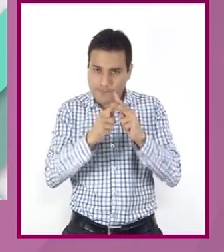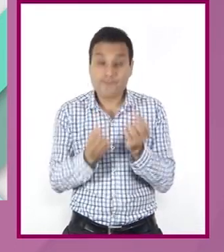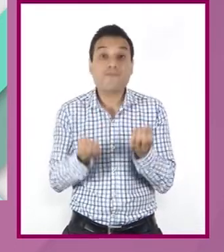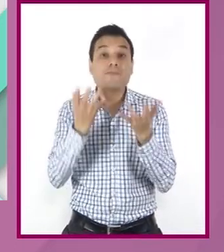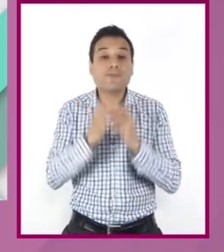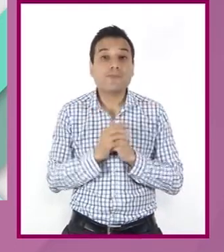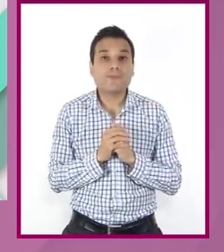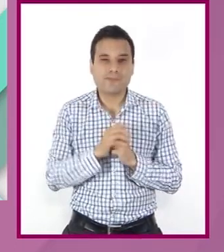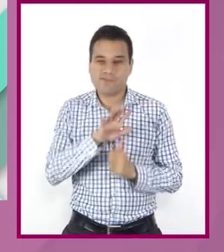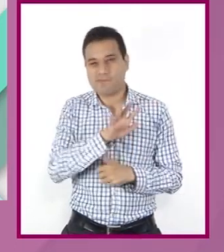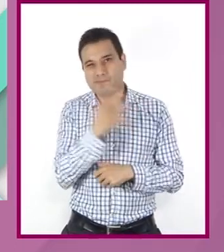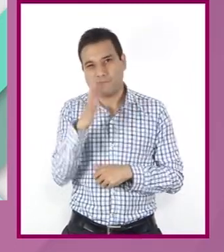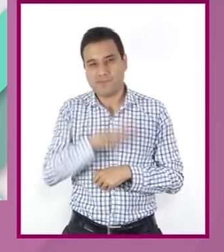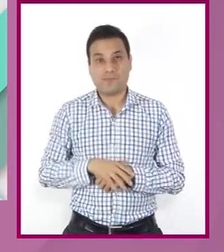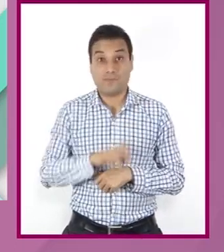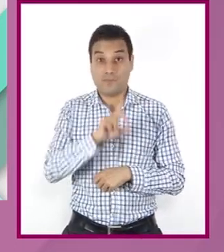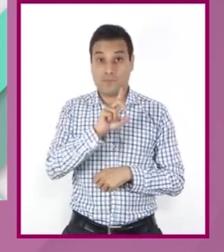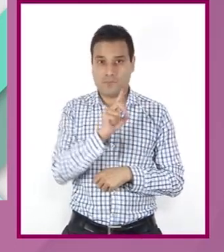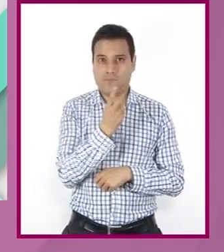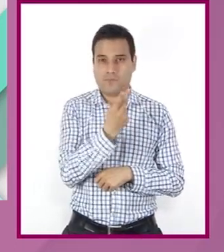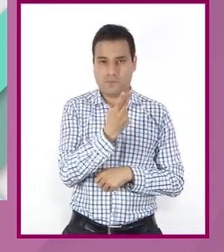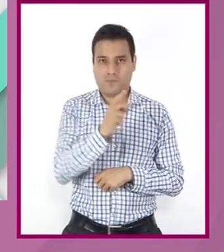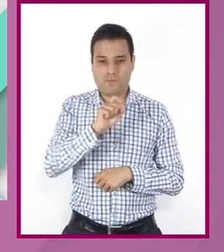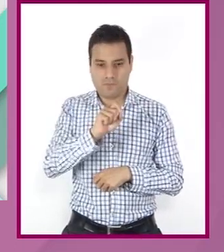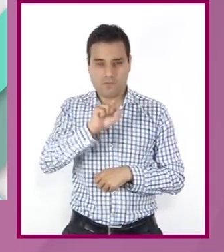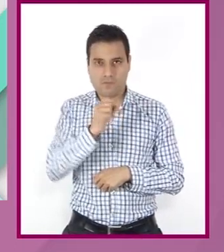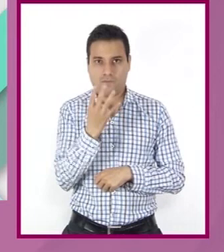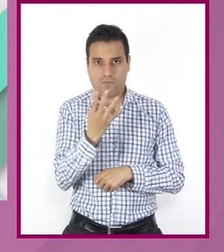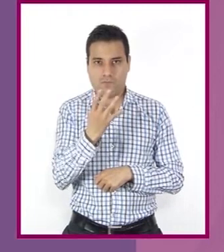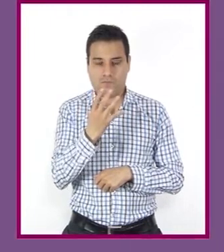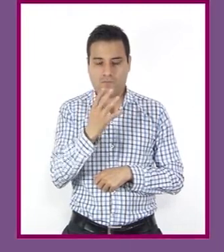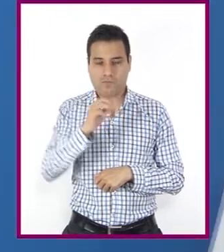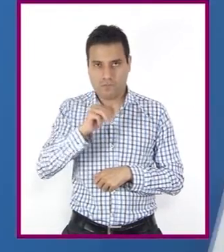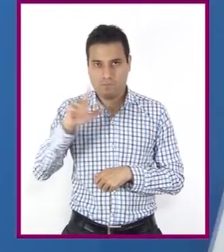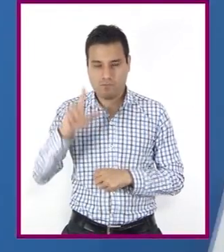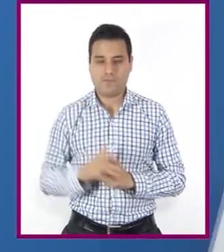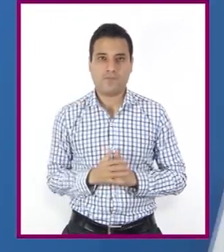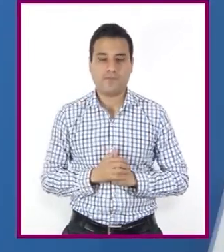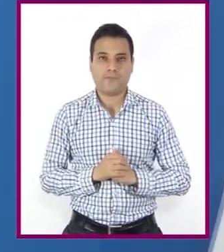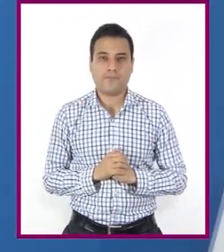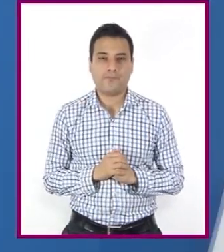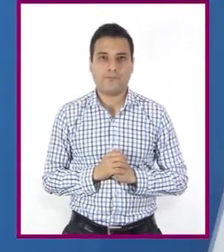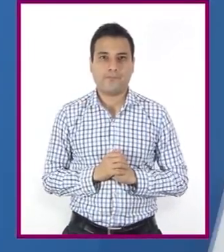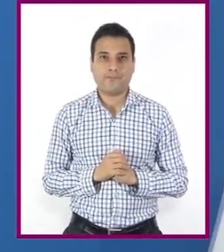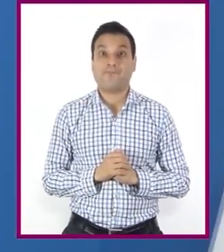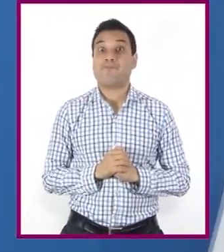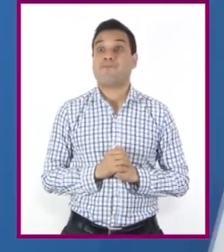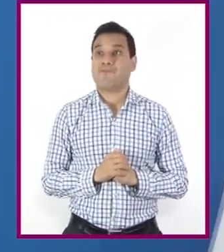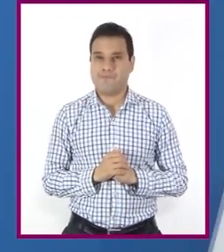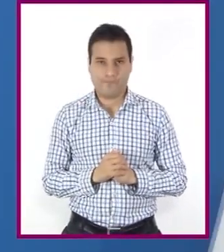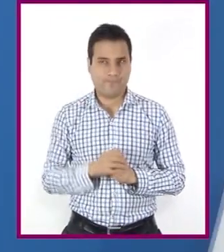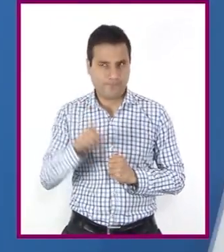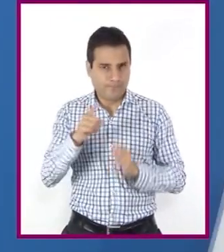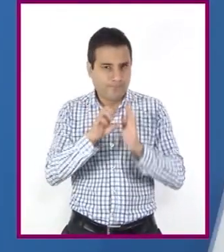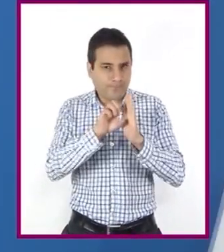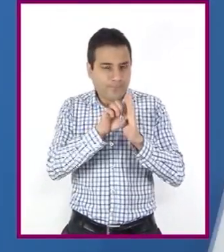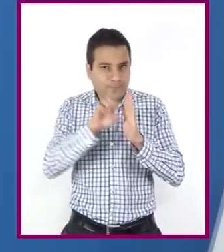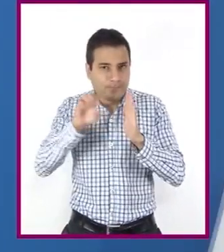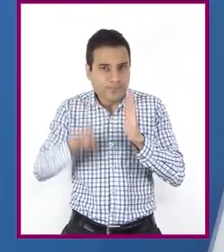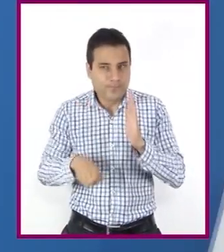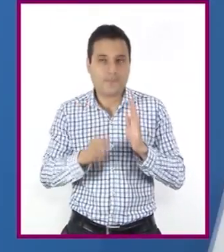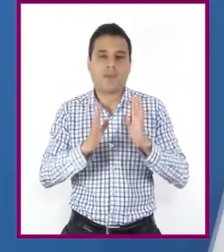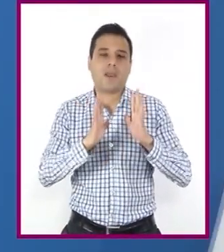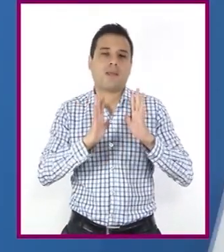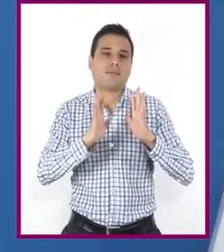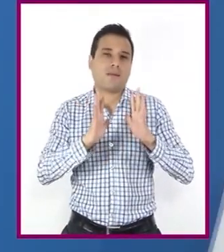abejas es de aproximadamente 32.64 milímetros. Analizando este ejemplo, podemos determinar